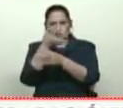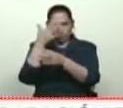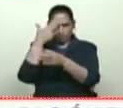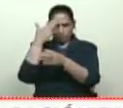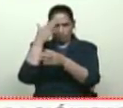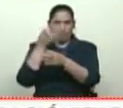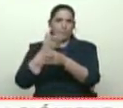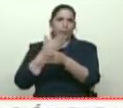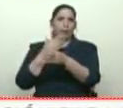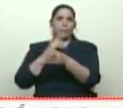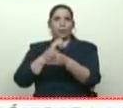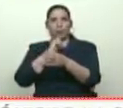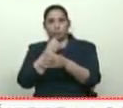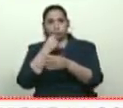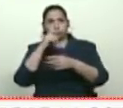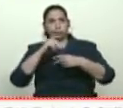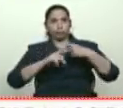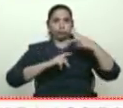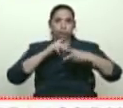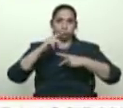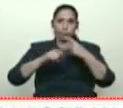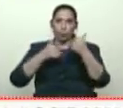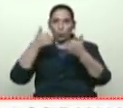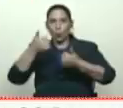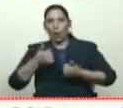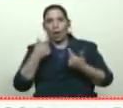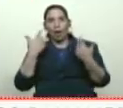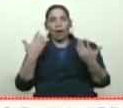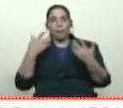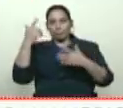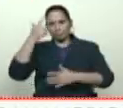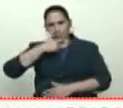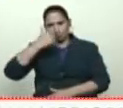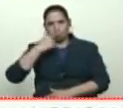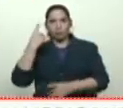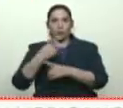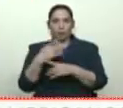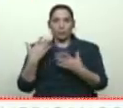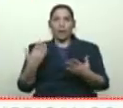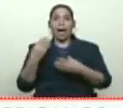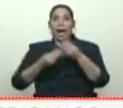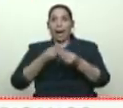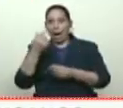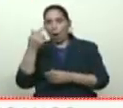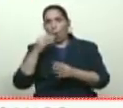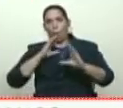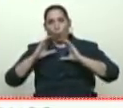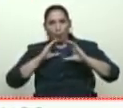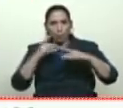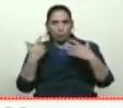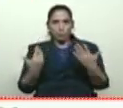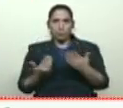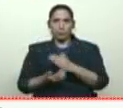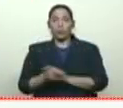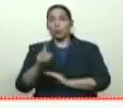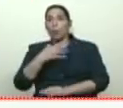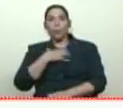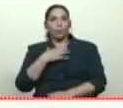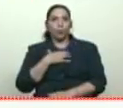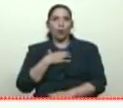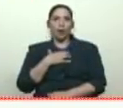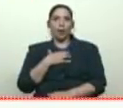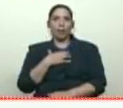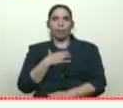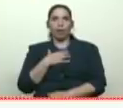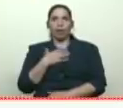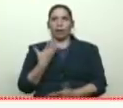la clave de estos procesos debe ser la seriedad con que se manejen estas conversaciones y que no puede ser alegremente que la gente